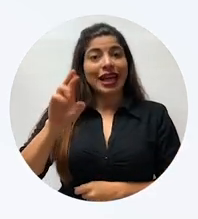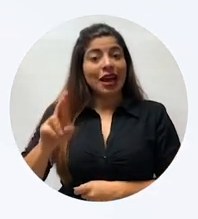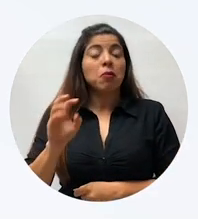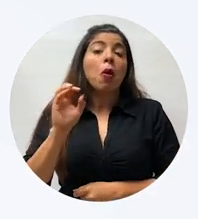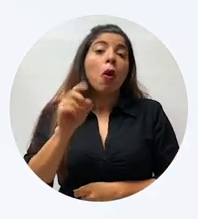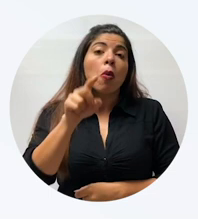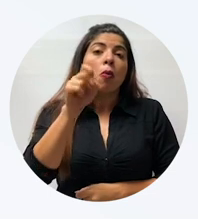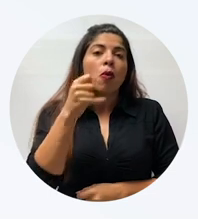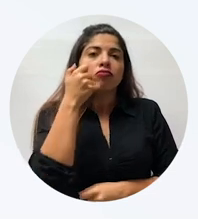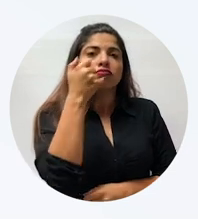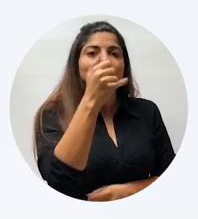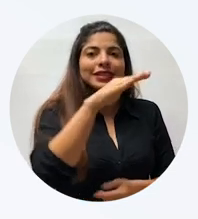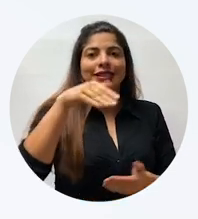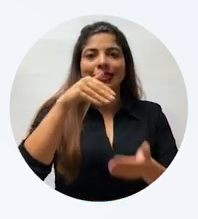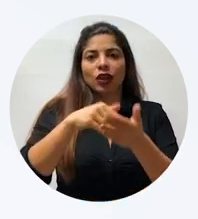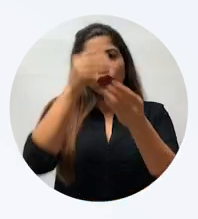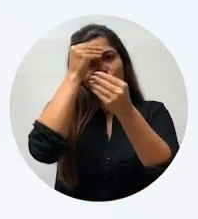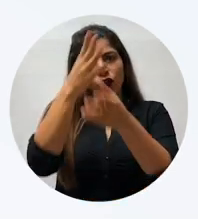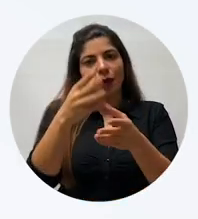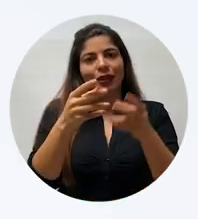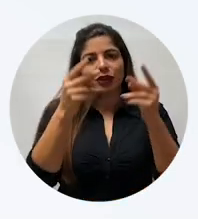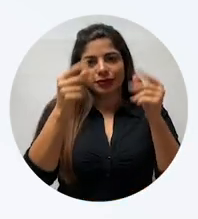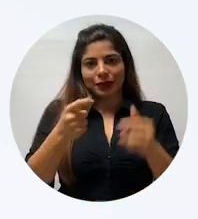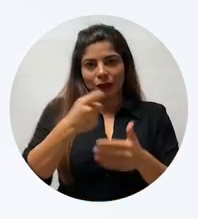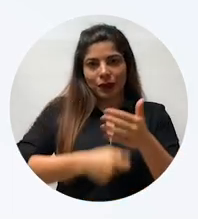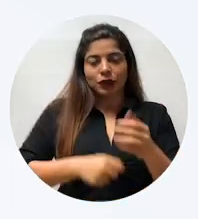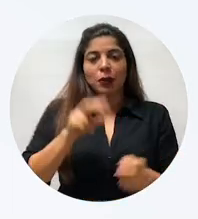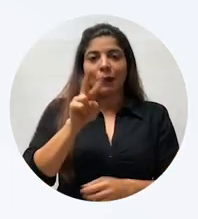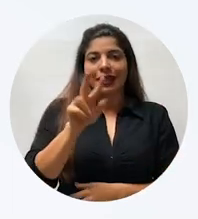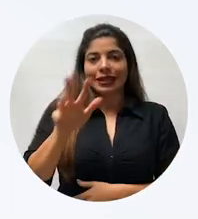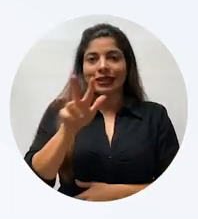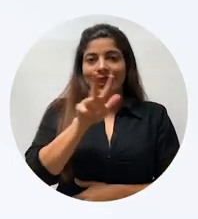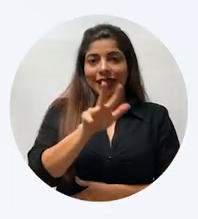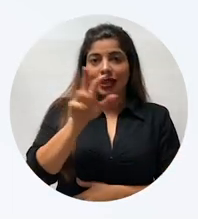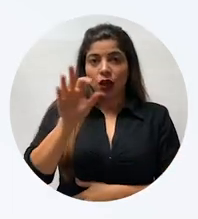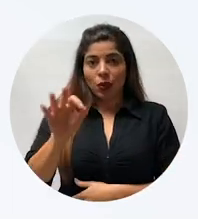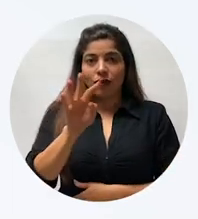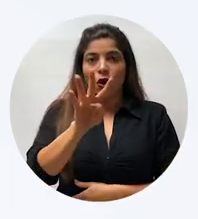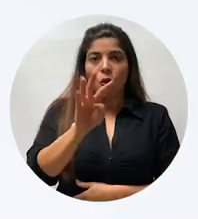info@hacienda.go.cr o bien puede llamar al Centro de Información Tributaria, teléfono